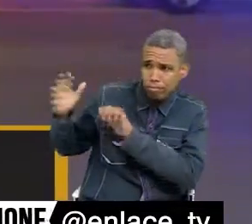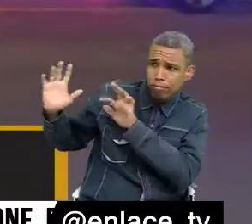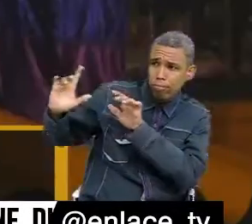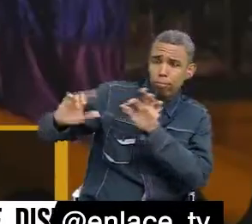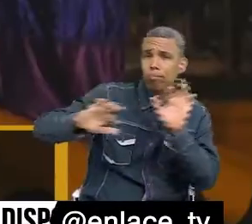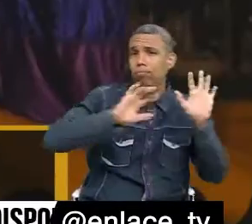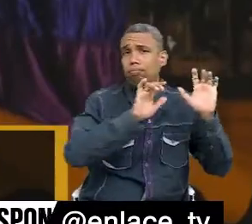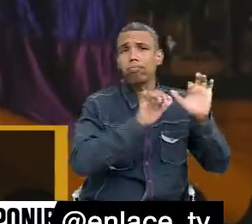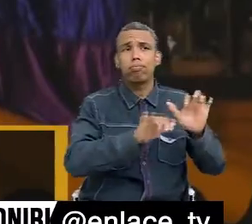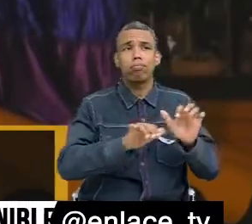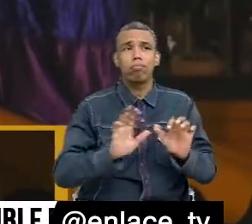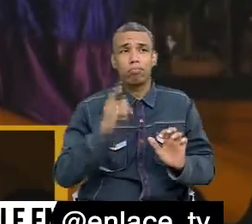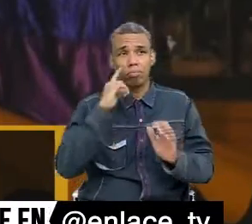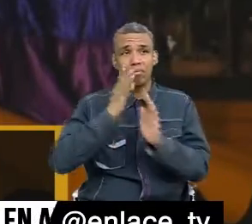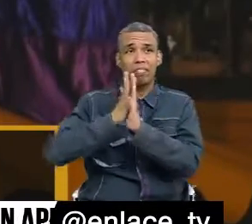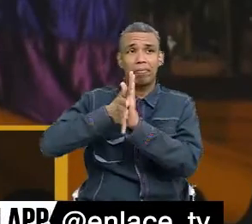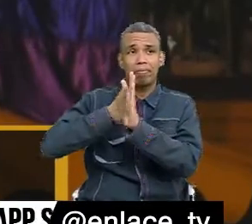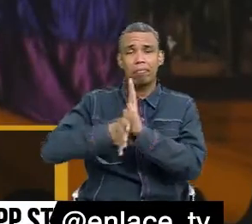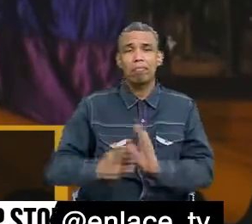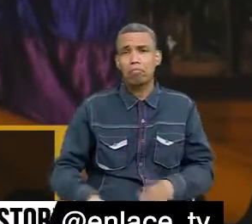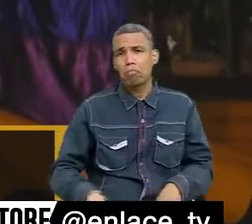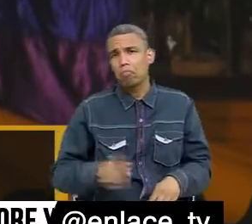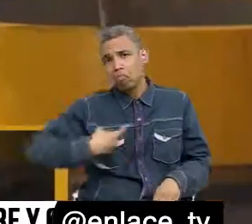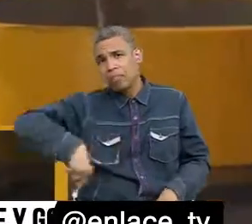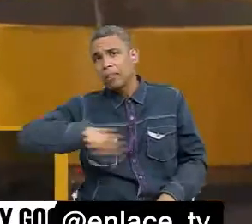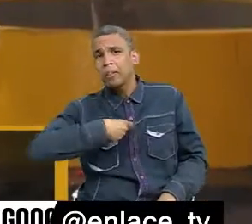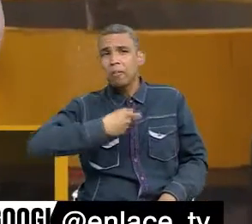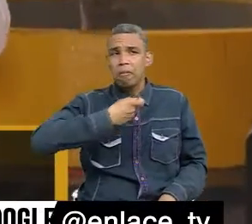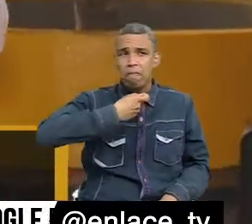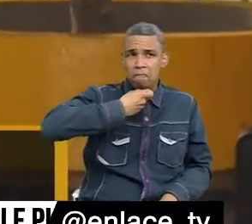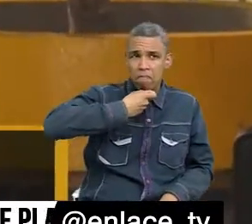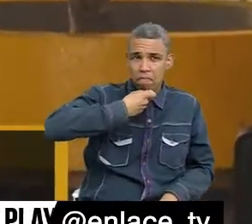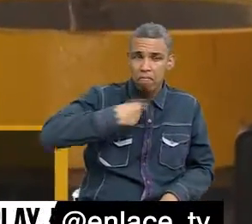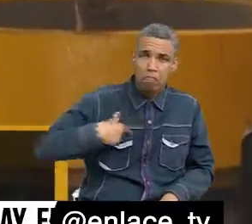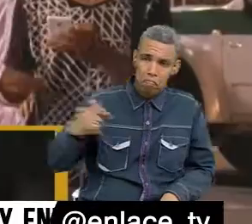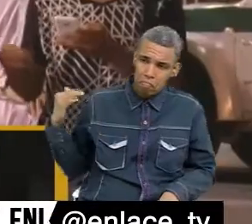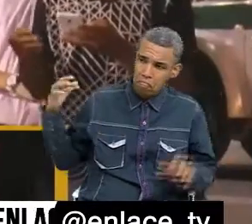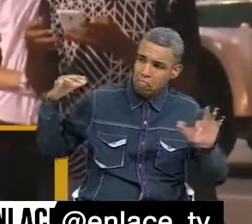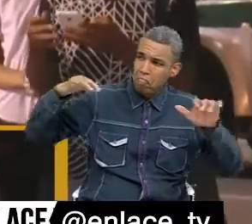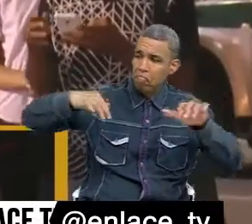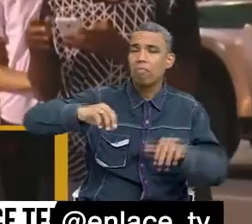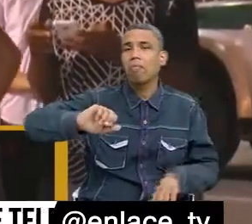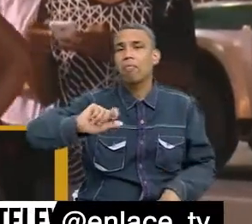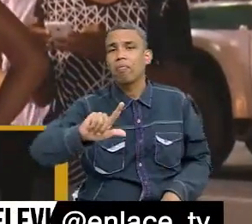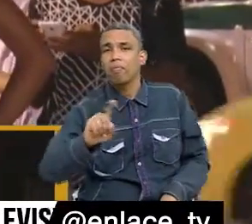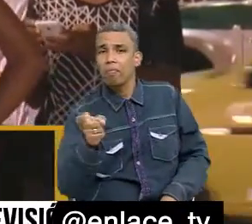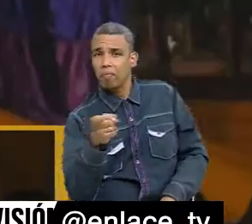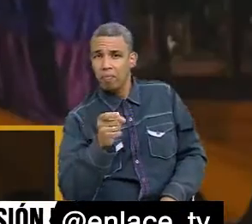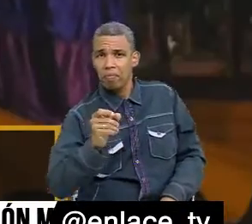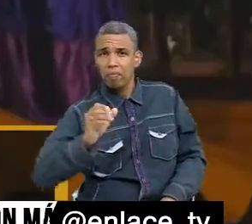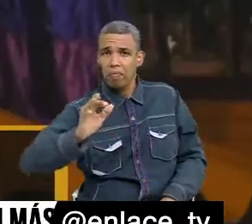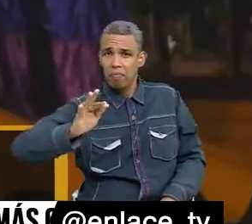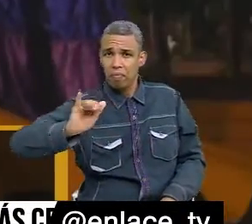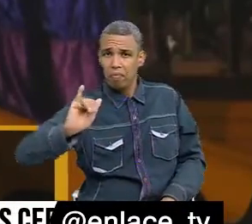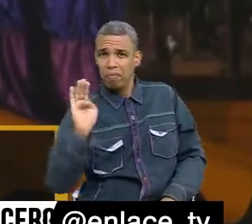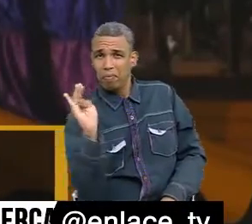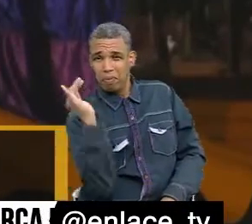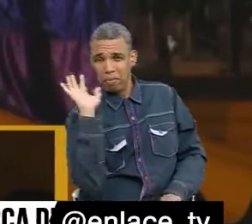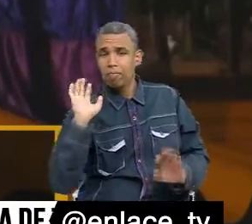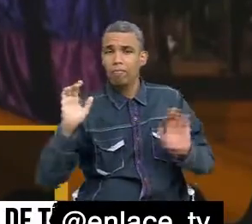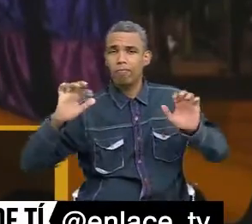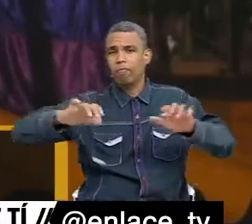Florida. Donde queremos estar, reunimos, representar todos los representantes de la comunidad LGBTI en unión y en protesta